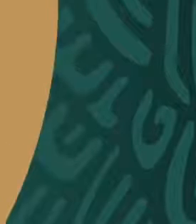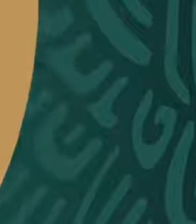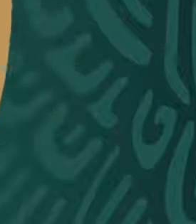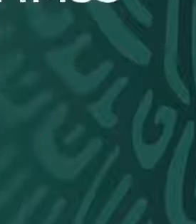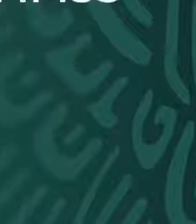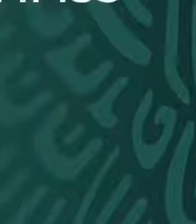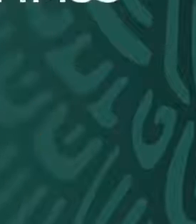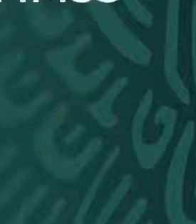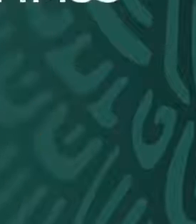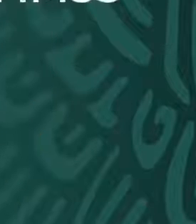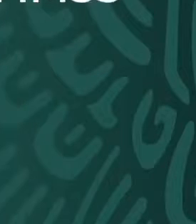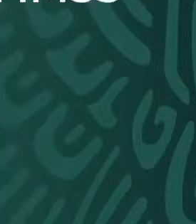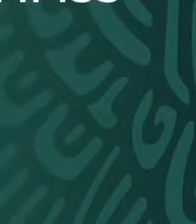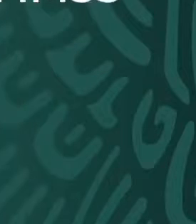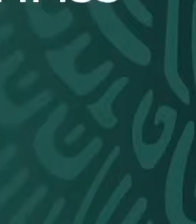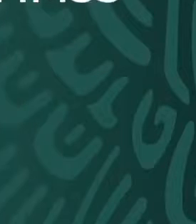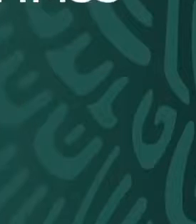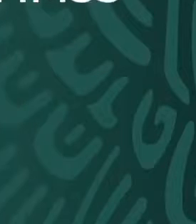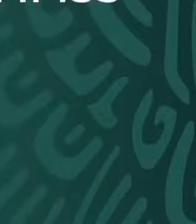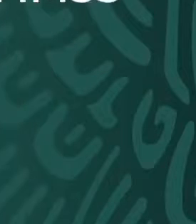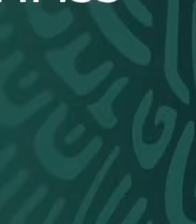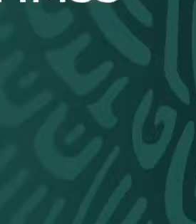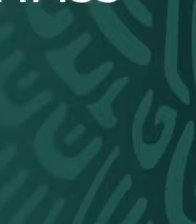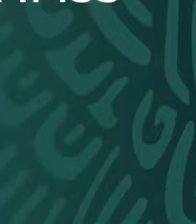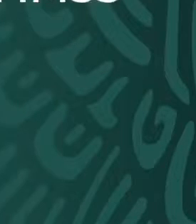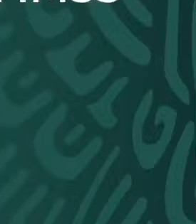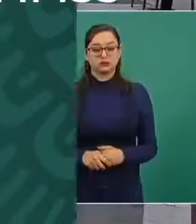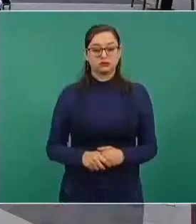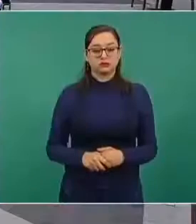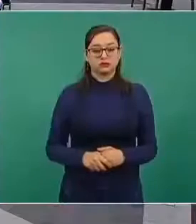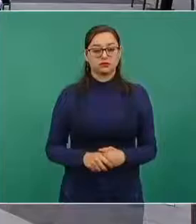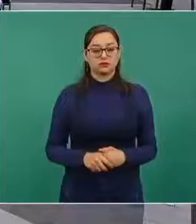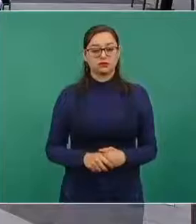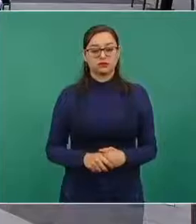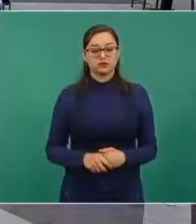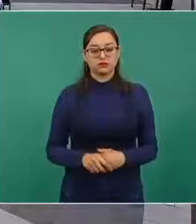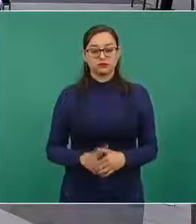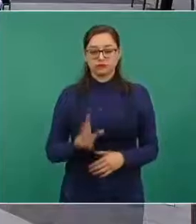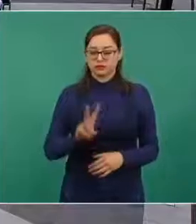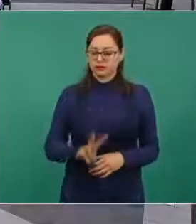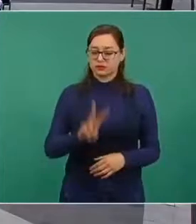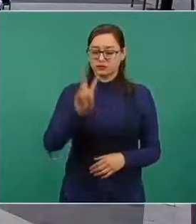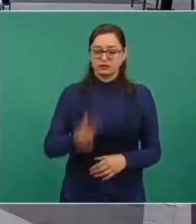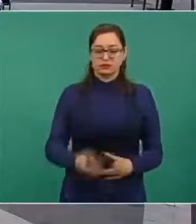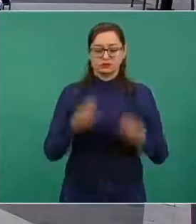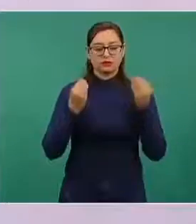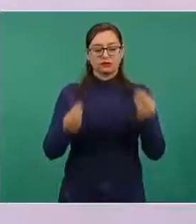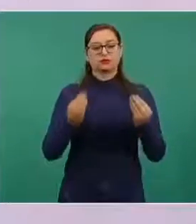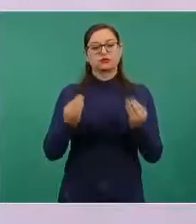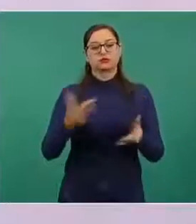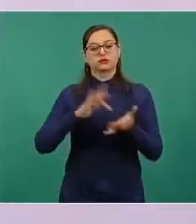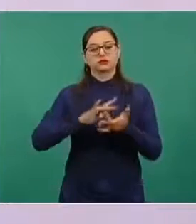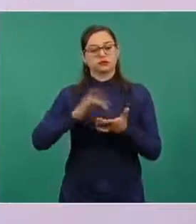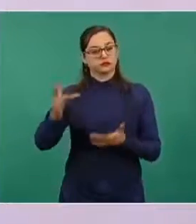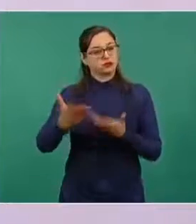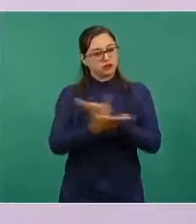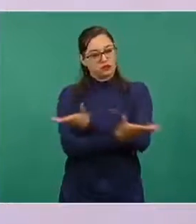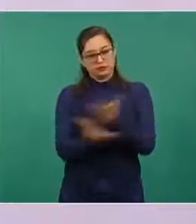agradeció a todos los trabajadores por su dedicación ante la pandemia. Nuestro profundo agradecimiento a todos los